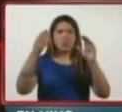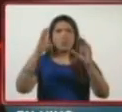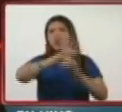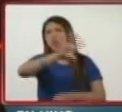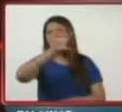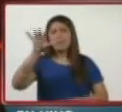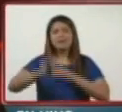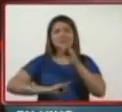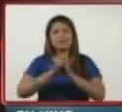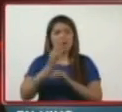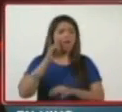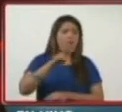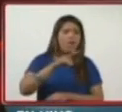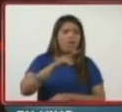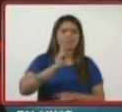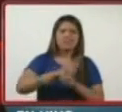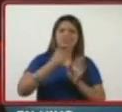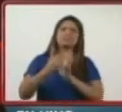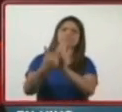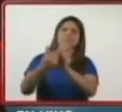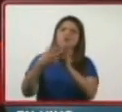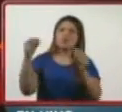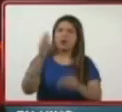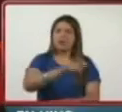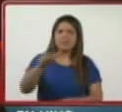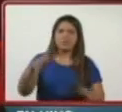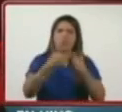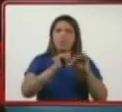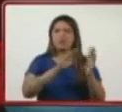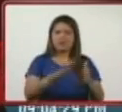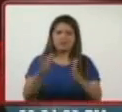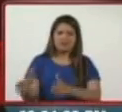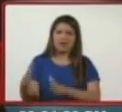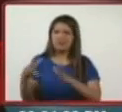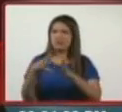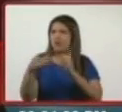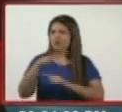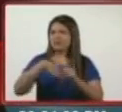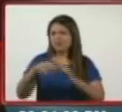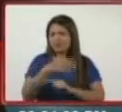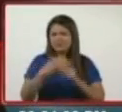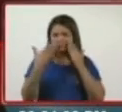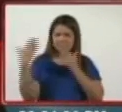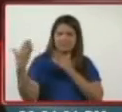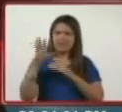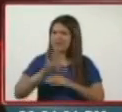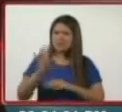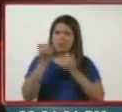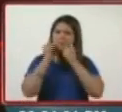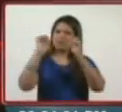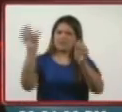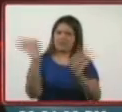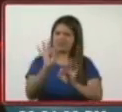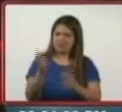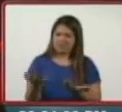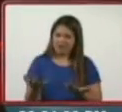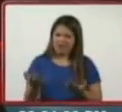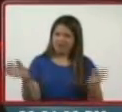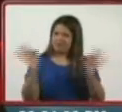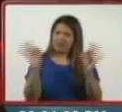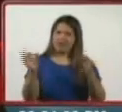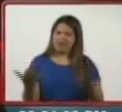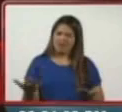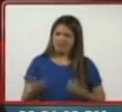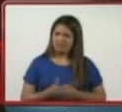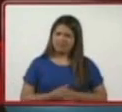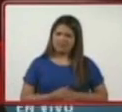internacional sean los que estén llevando a las personas que están organizando este tipo de situaciones. Estos no son manifestaciones pacíficas,